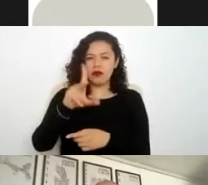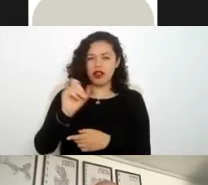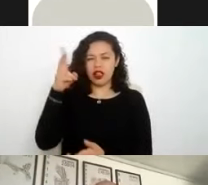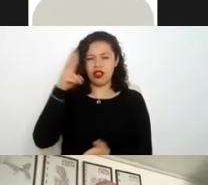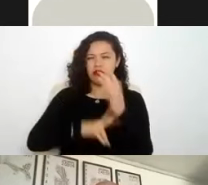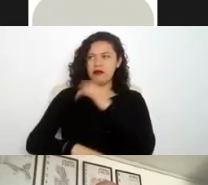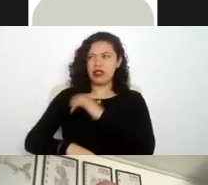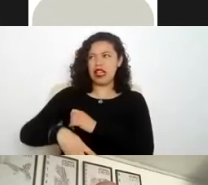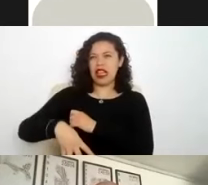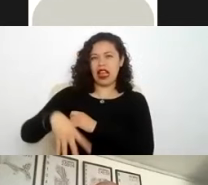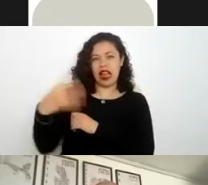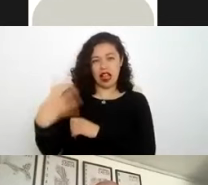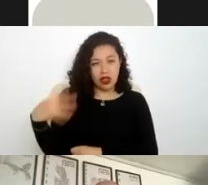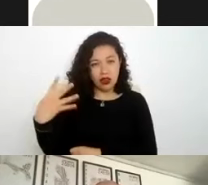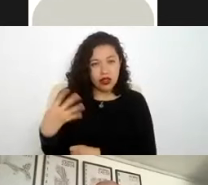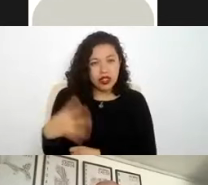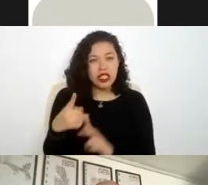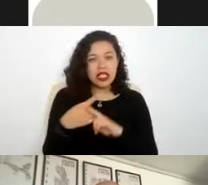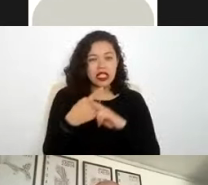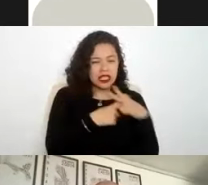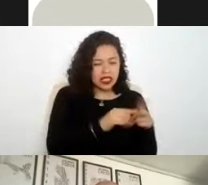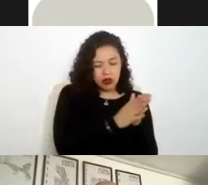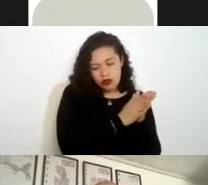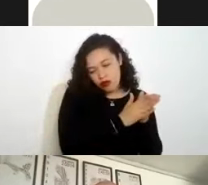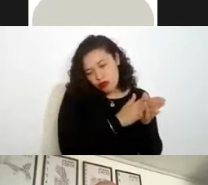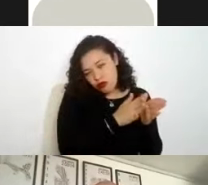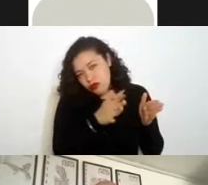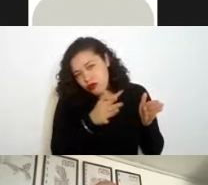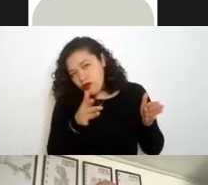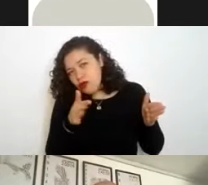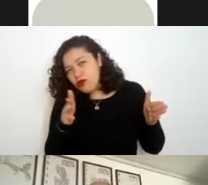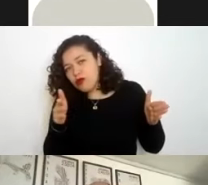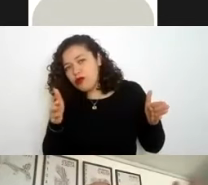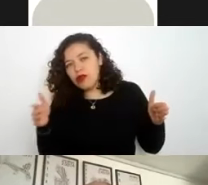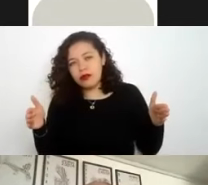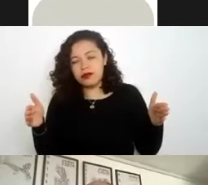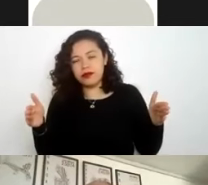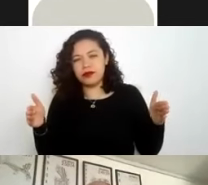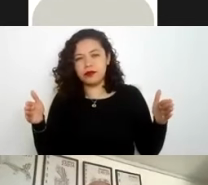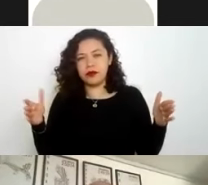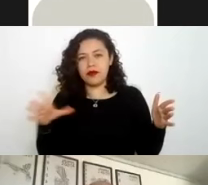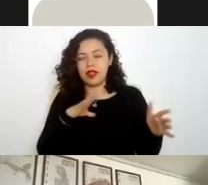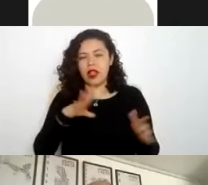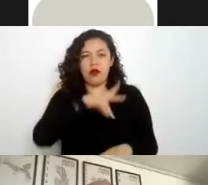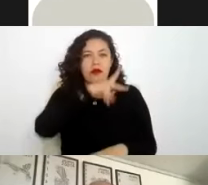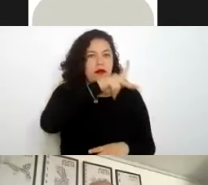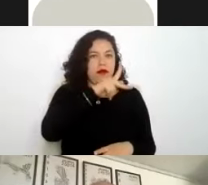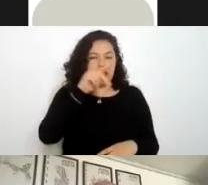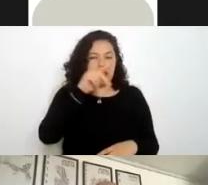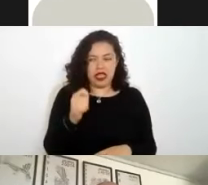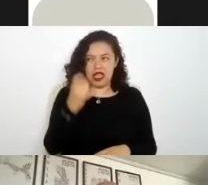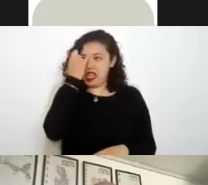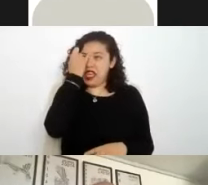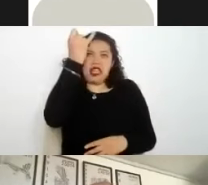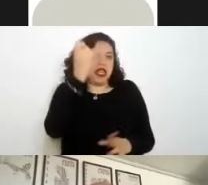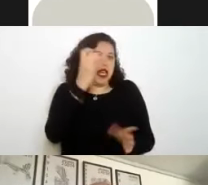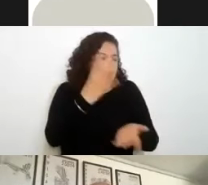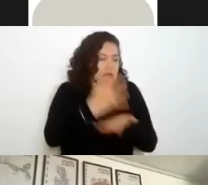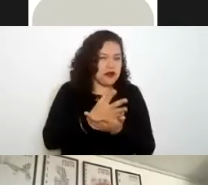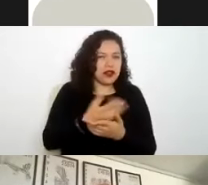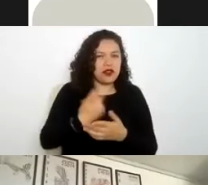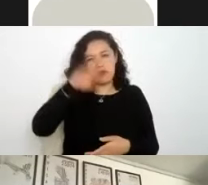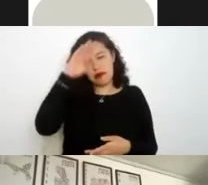2014 empieza la idea y en ese momento empieza pues, como un PowerPoint, como una idea. Ahí yo estaba